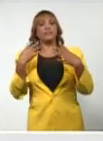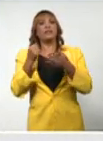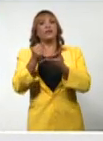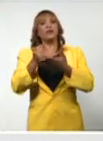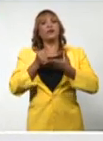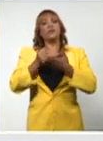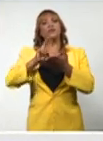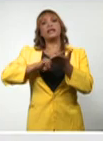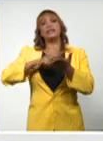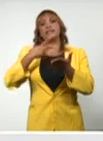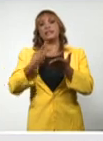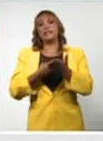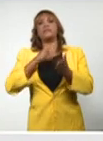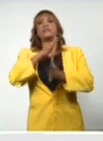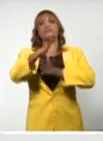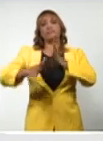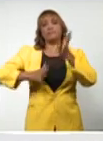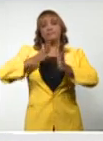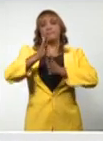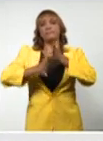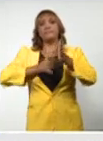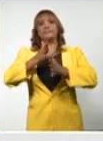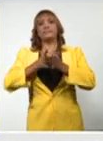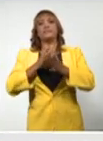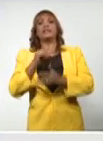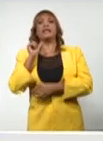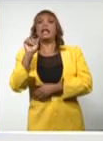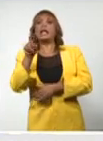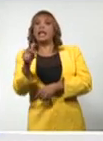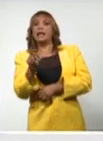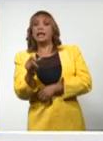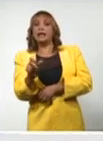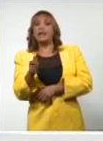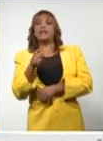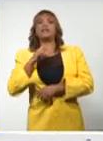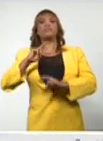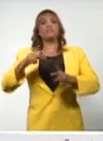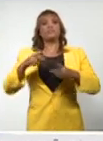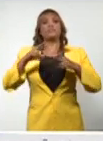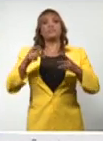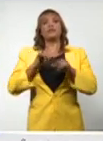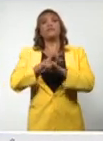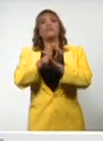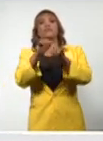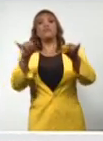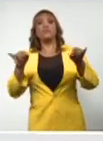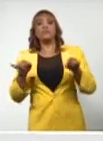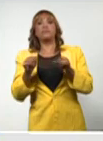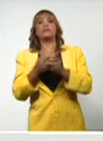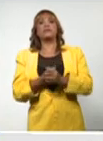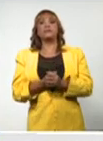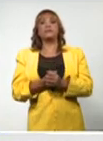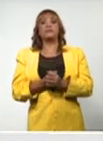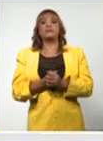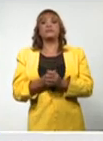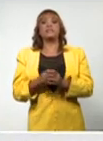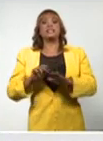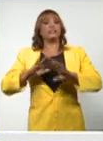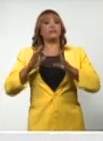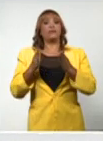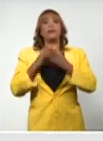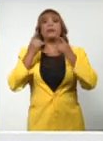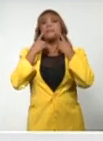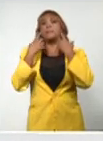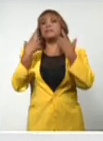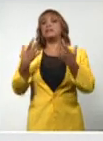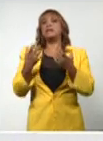intérprete del lenguaje de señas, la radio que multiplica la información y lo que es muy importante, todas las